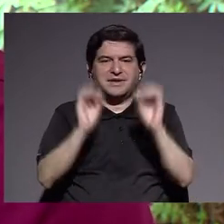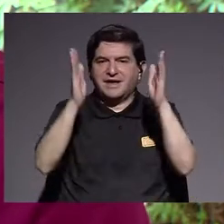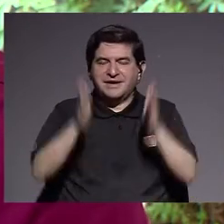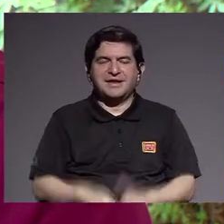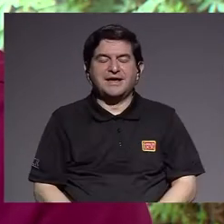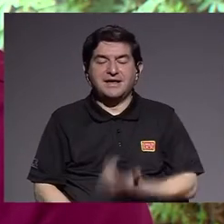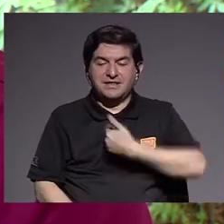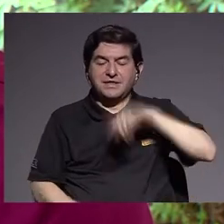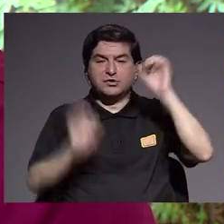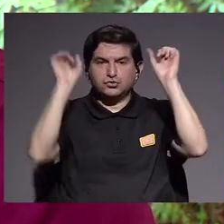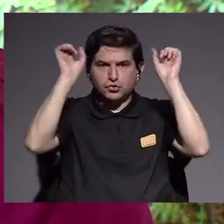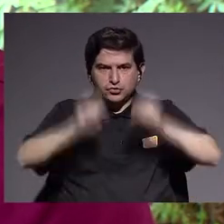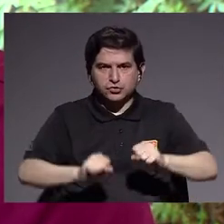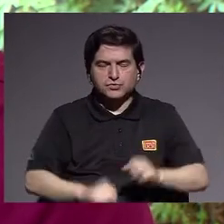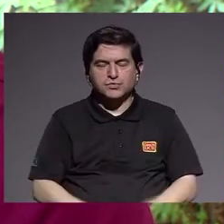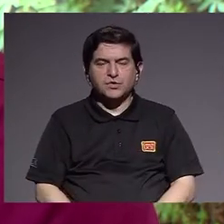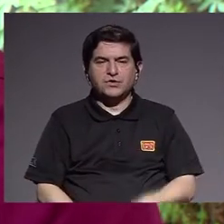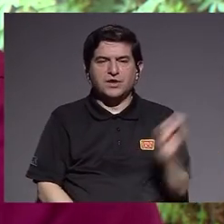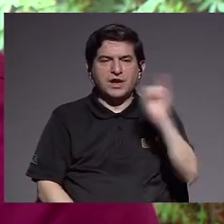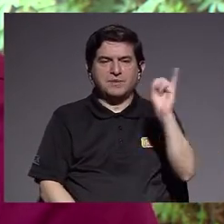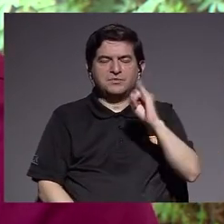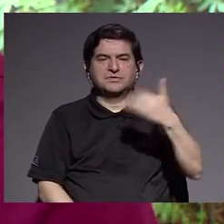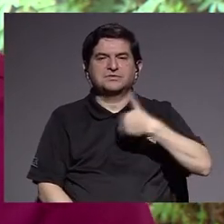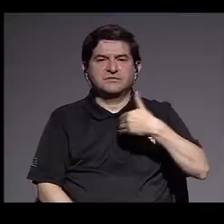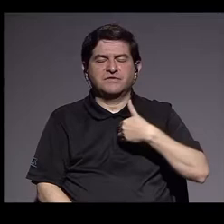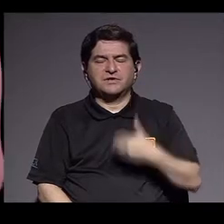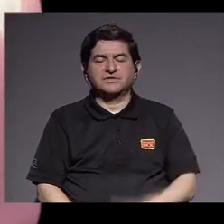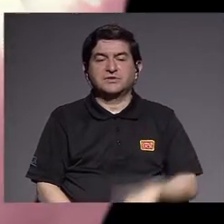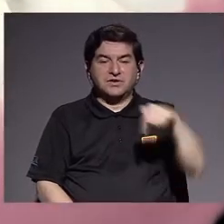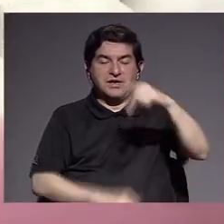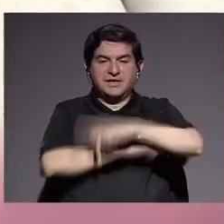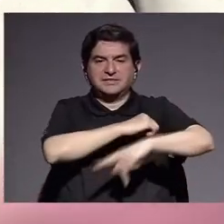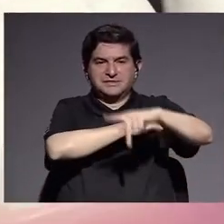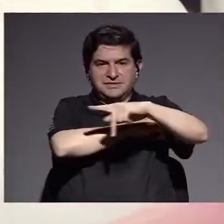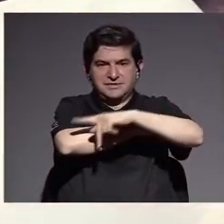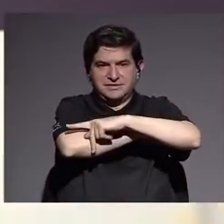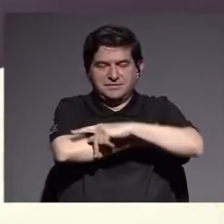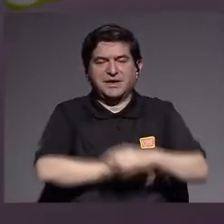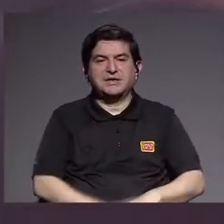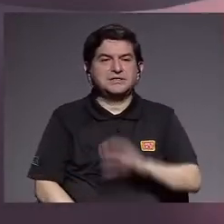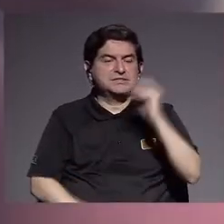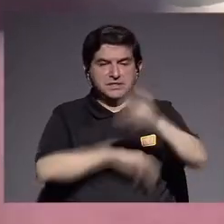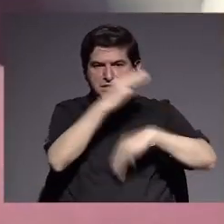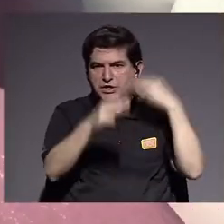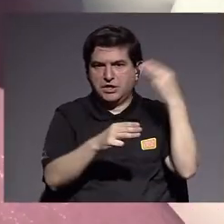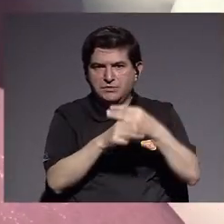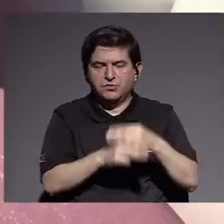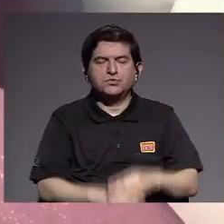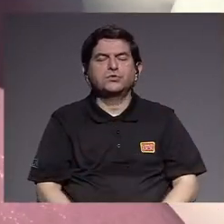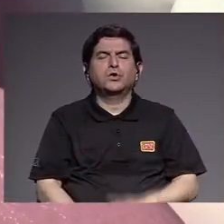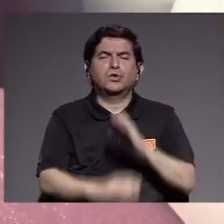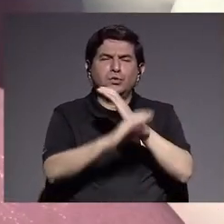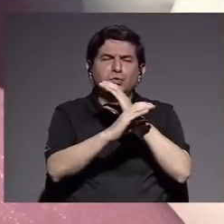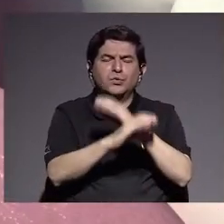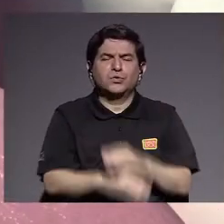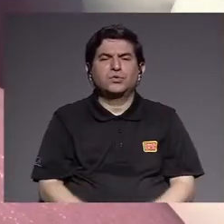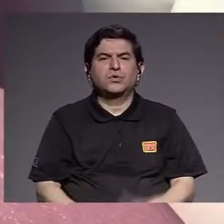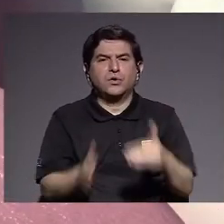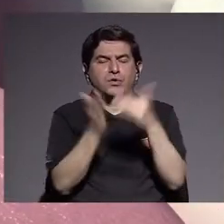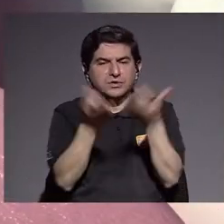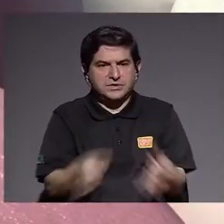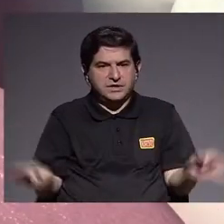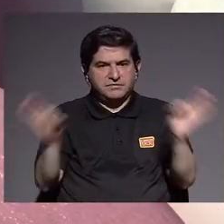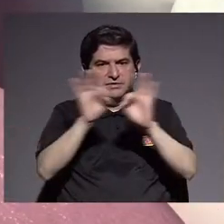país a nivel mundial entonces hay que tener mucho cuidado y retomar la importancia de lo que es cavidad oral nuestra higiene bucodental y más que todo